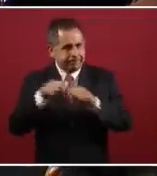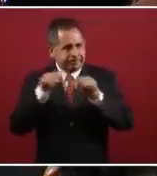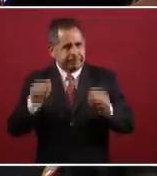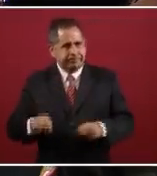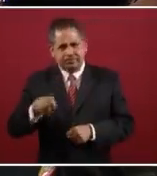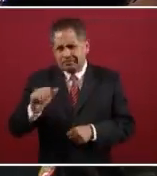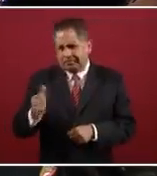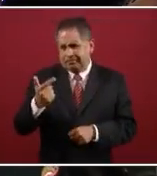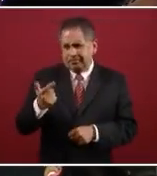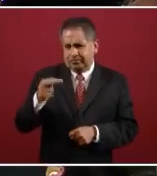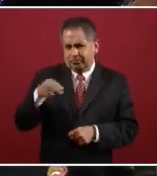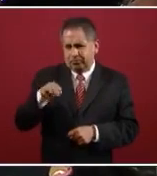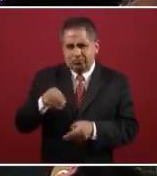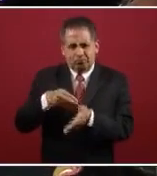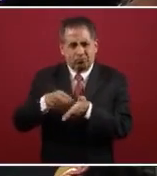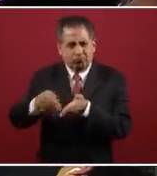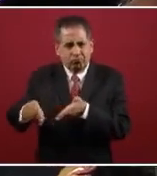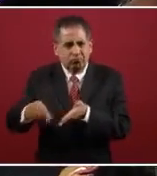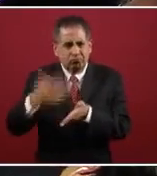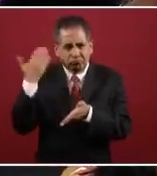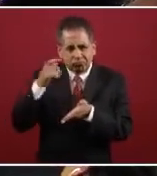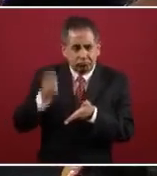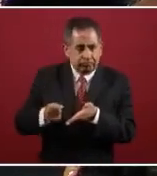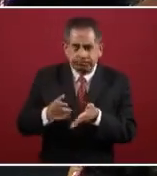Ahora están